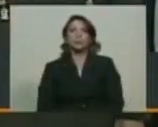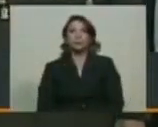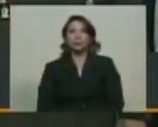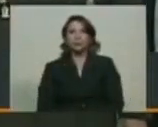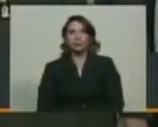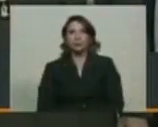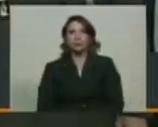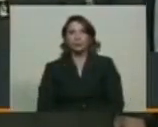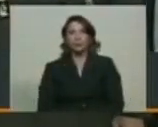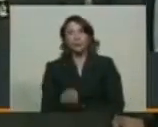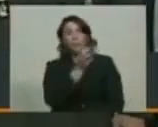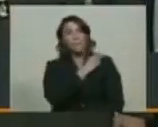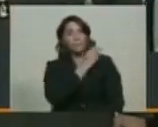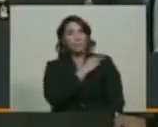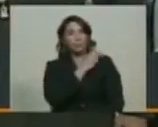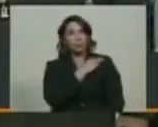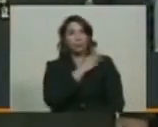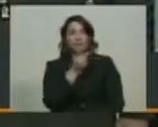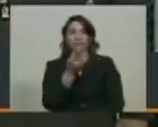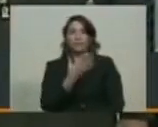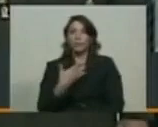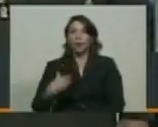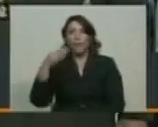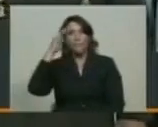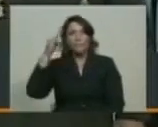a los generales de brigada y contraalmirantes,